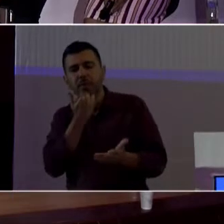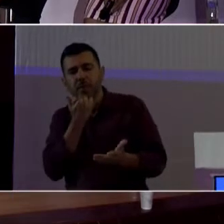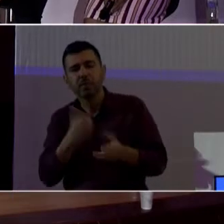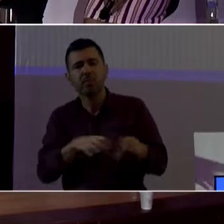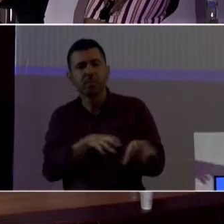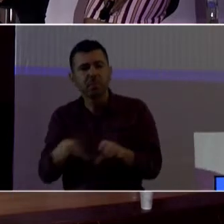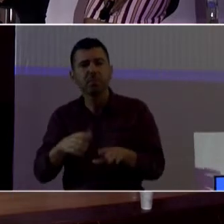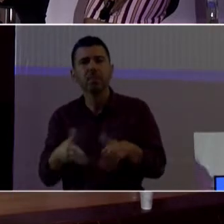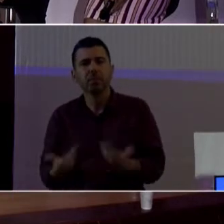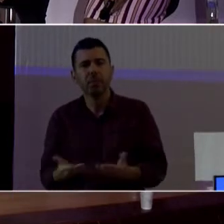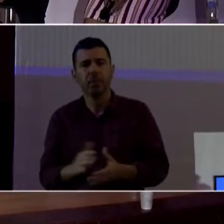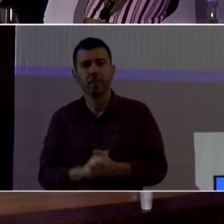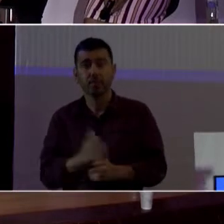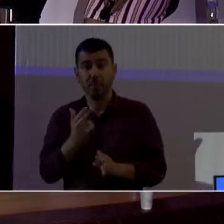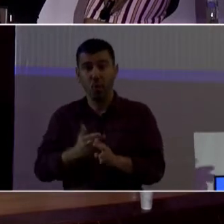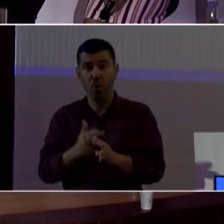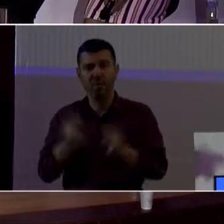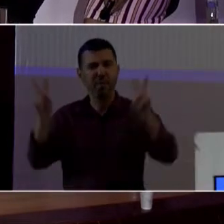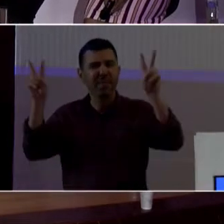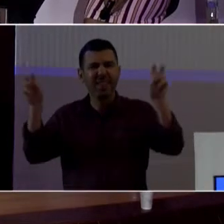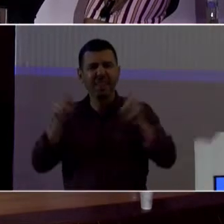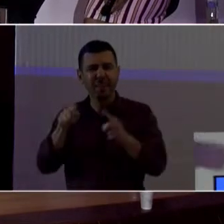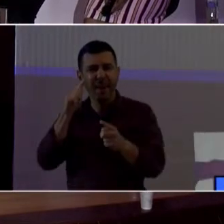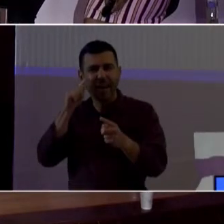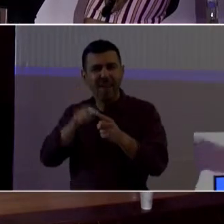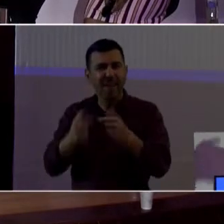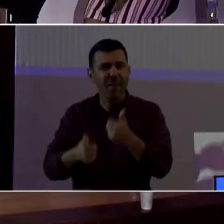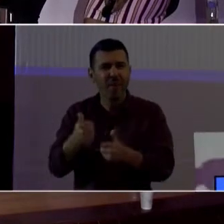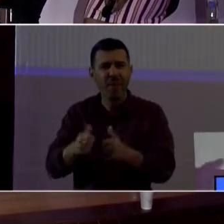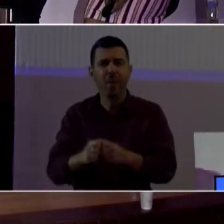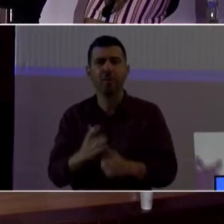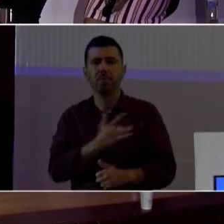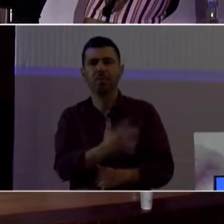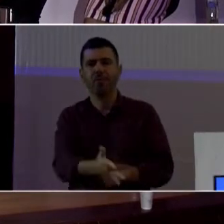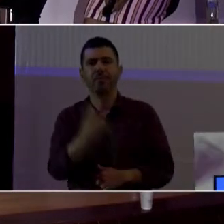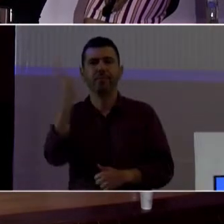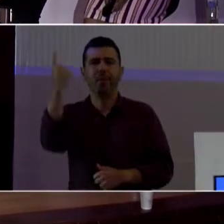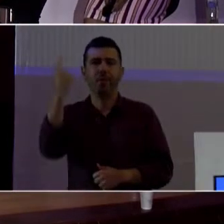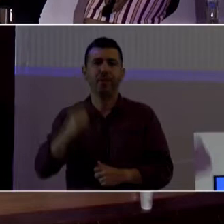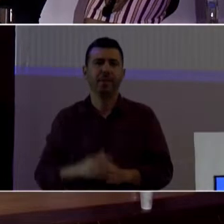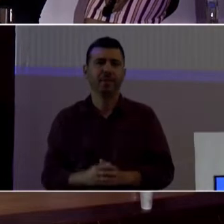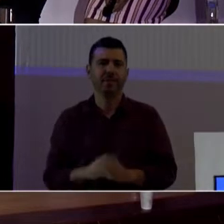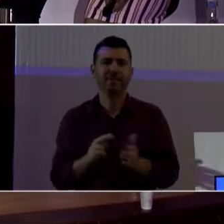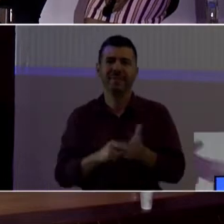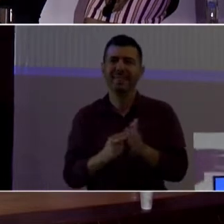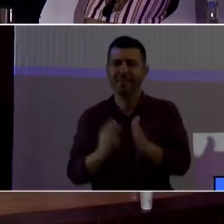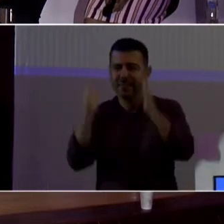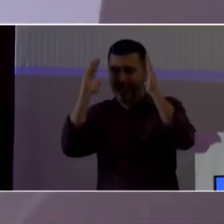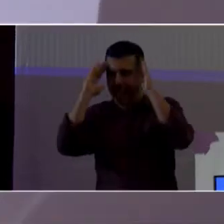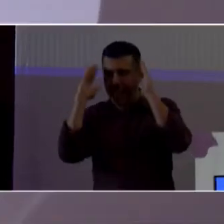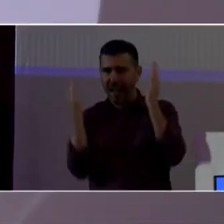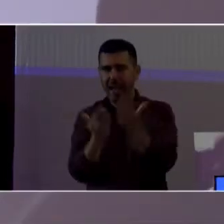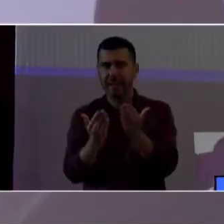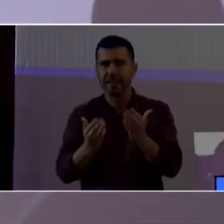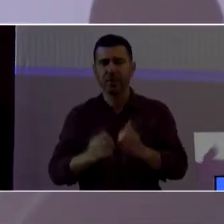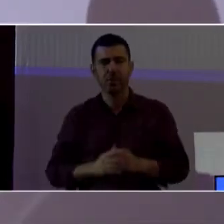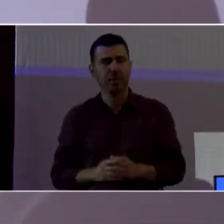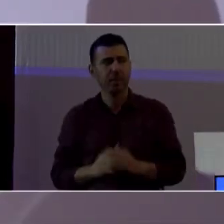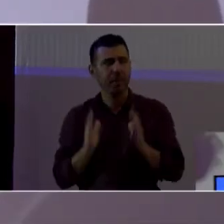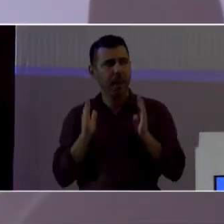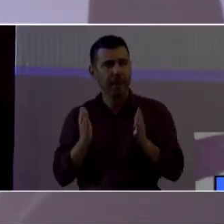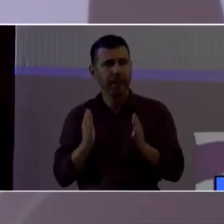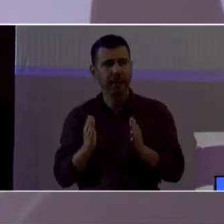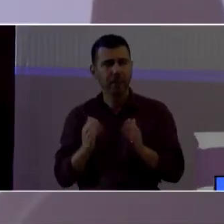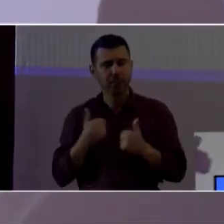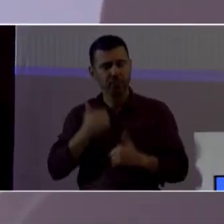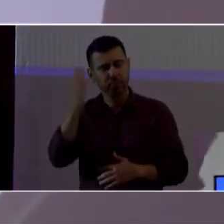llama voluntad política. Y sin eso de verdad que no vamos a poder sacar adelante ese proyecto. Y sé que como lo estamos haciendo ahora, va a ser